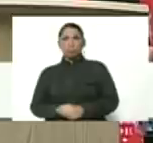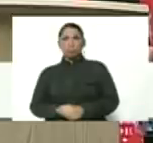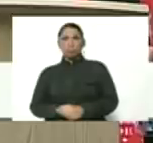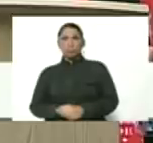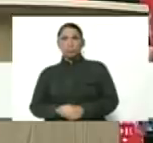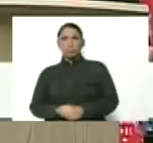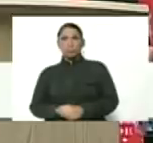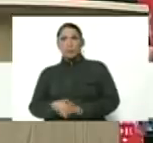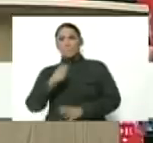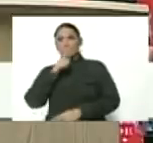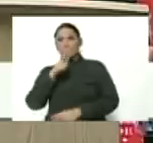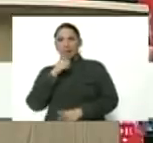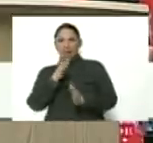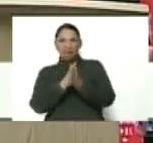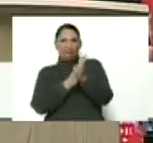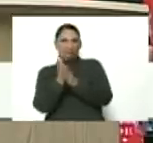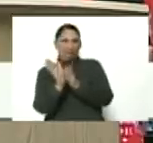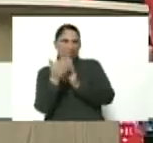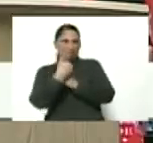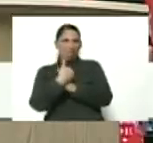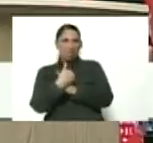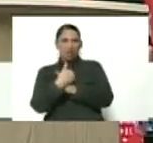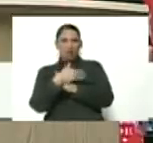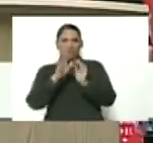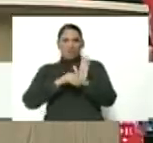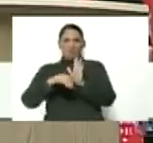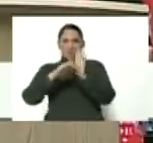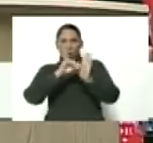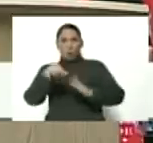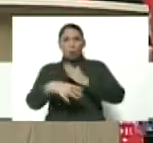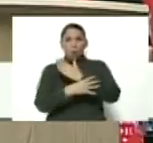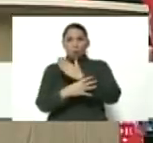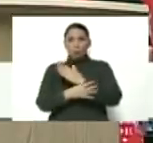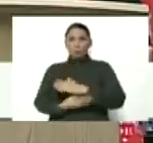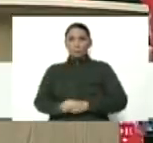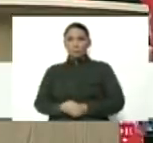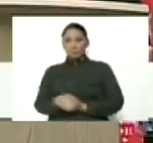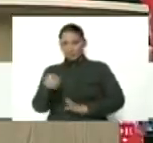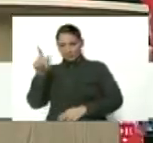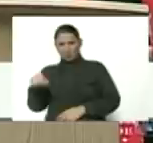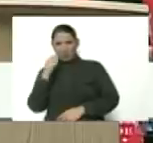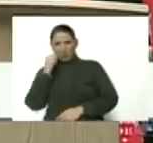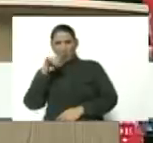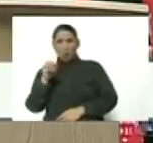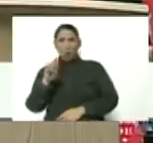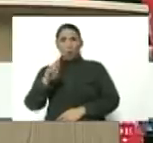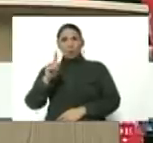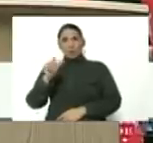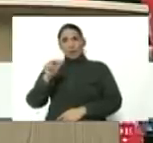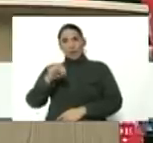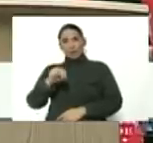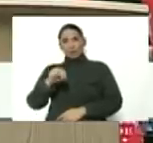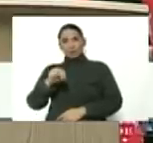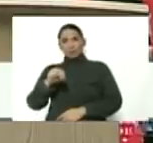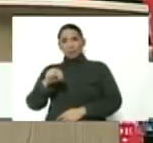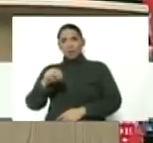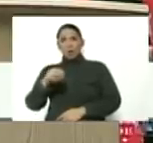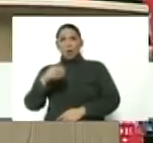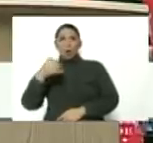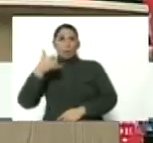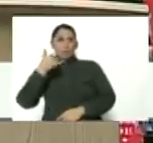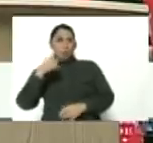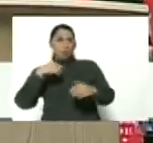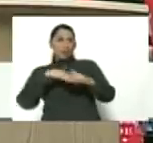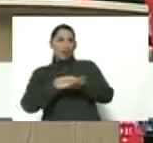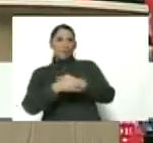las malas mañas de Juanito Alimaña, con la que estafa, miente y roba, Goodrow lo grabó. Lo